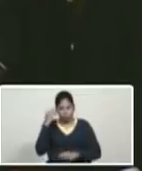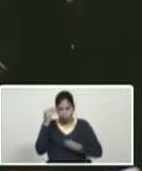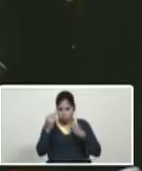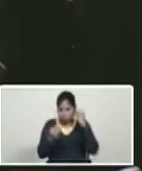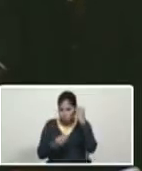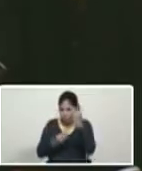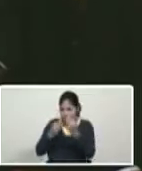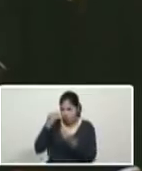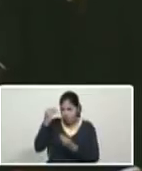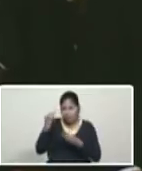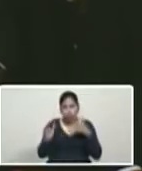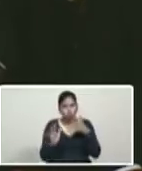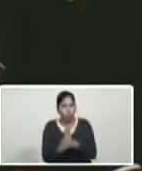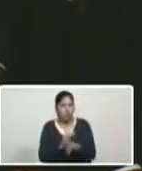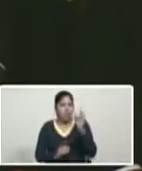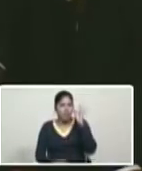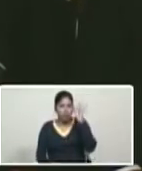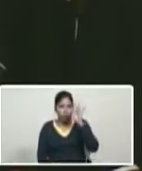idea, en la filosofía.